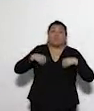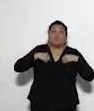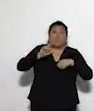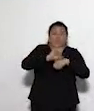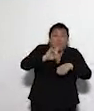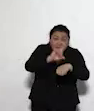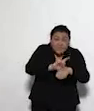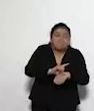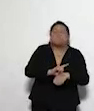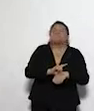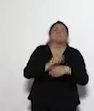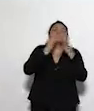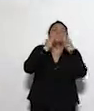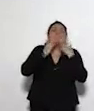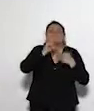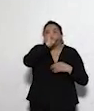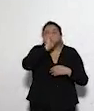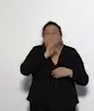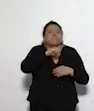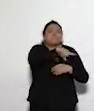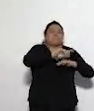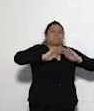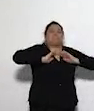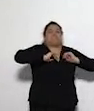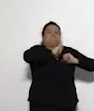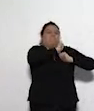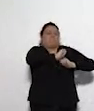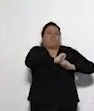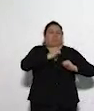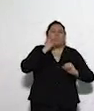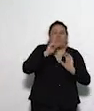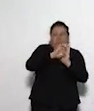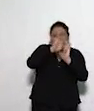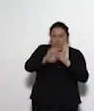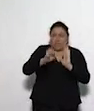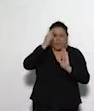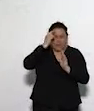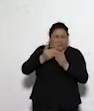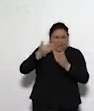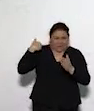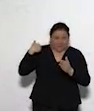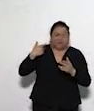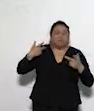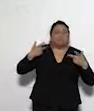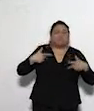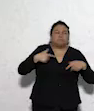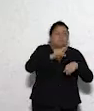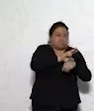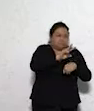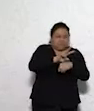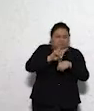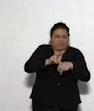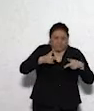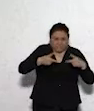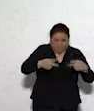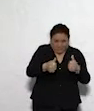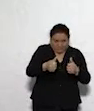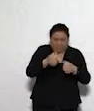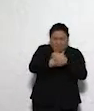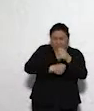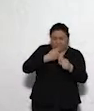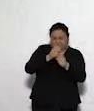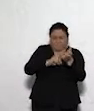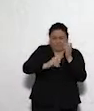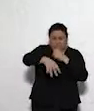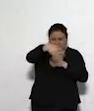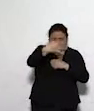la totalidad del país. Como ejemplo de ello, en el informe de fiscalización de la cuenta pública 2014,